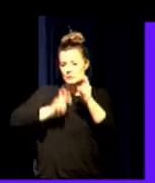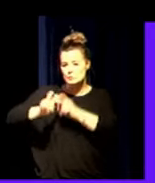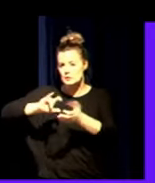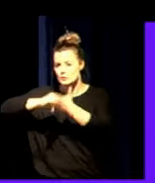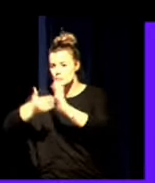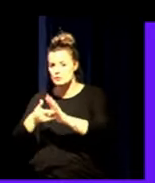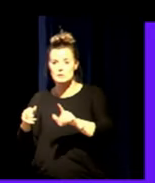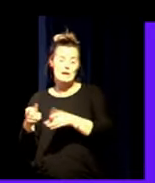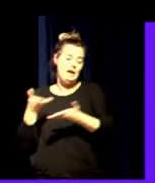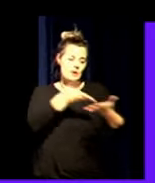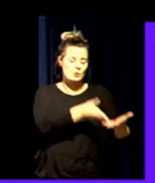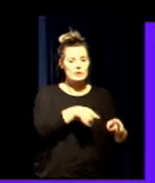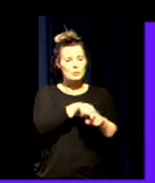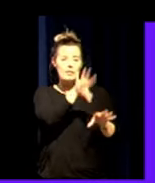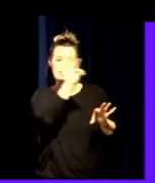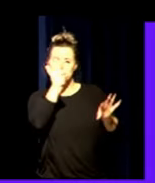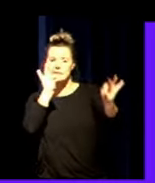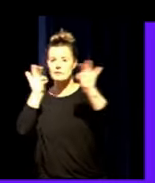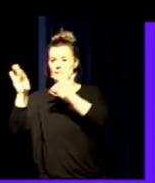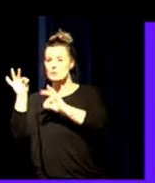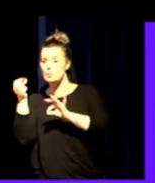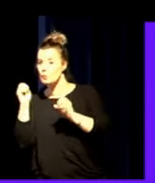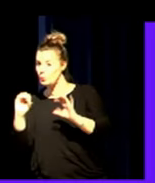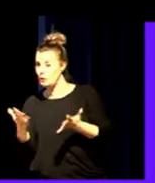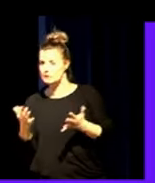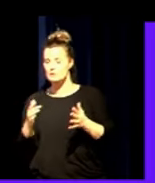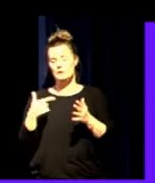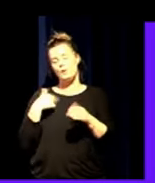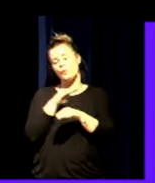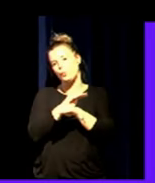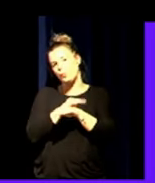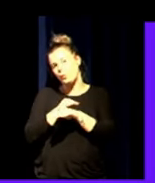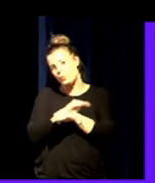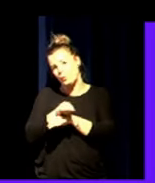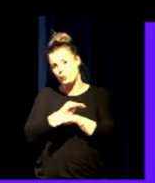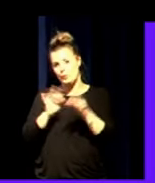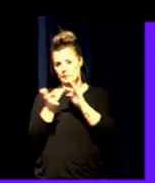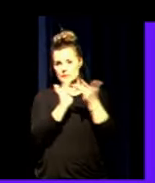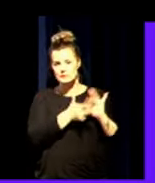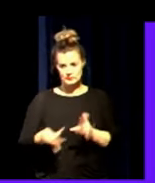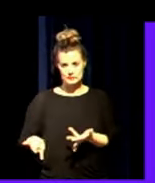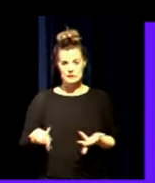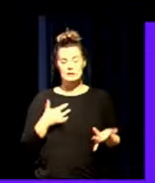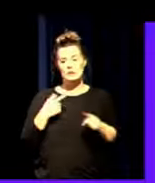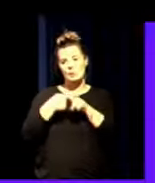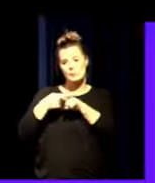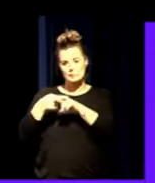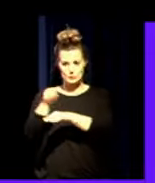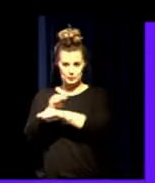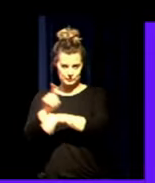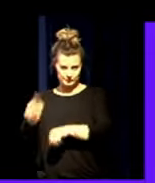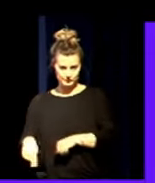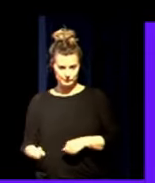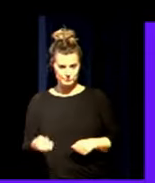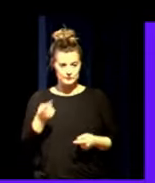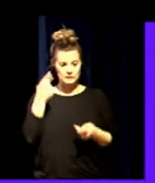tomar decisiones, fundamentalmente a cuidar relaciones, a nutrir vínculos y a compartir cuidados. Bueno, estas son